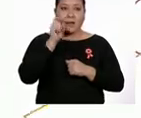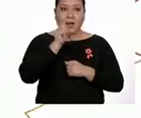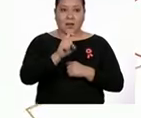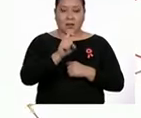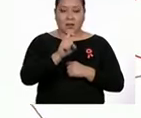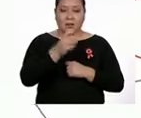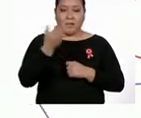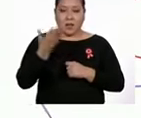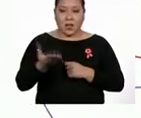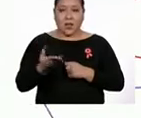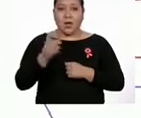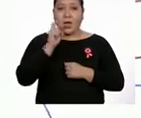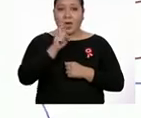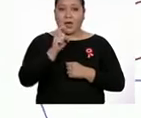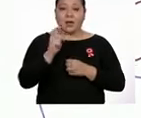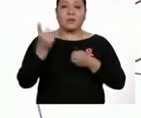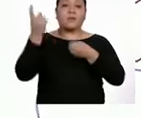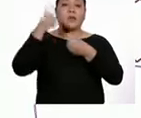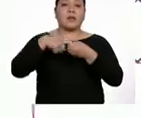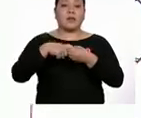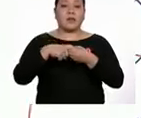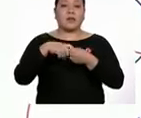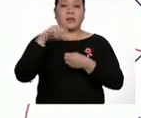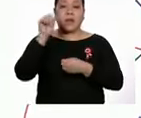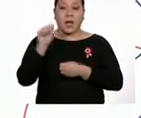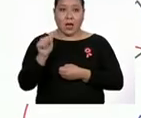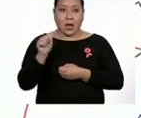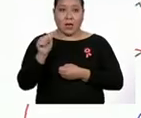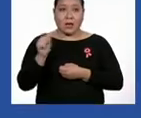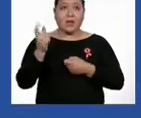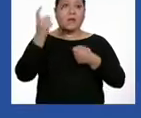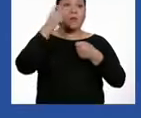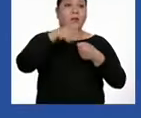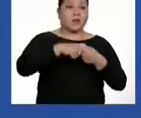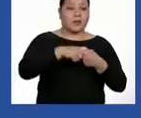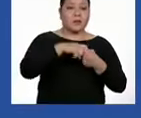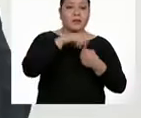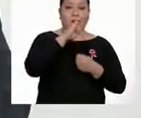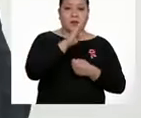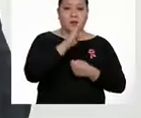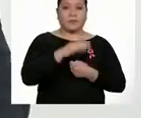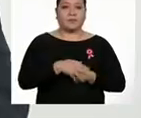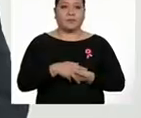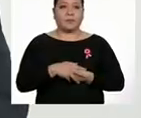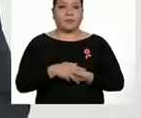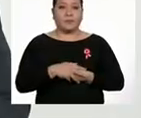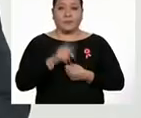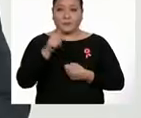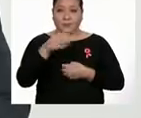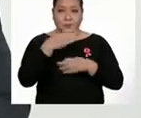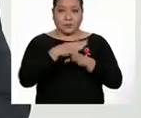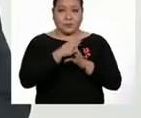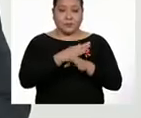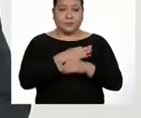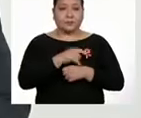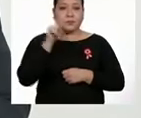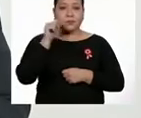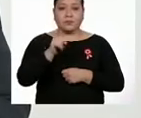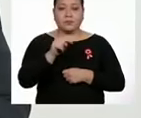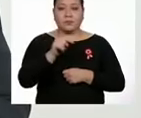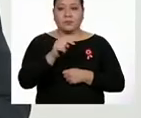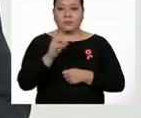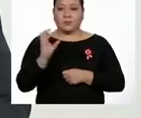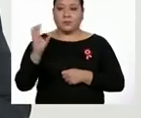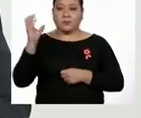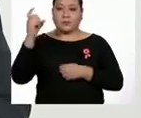tal que X pertenece al intervalo A y al intervalo B. De esta manera, a través de